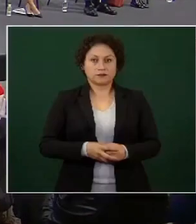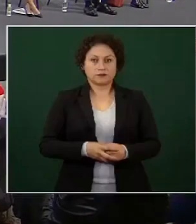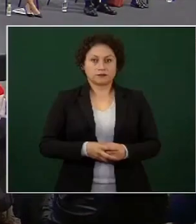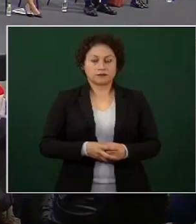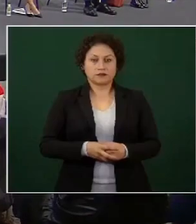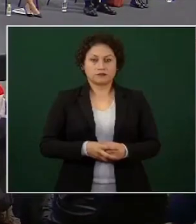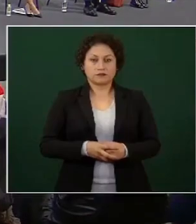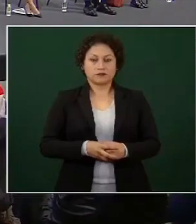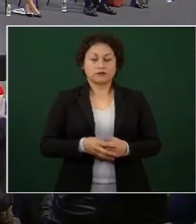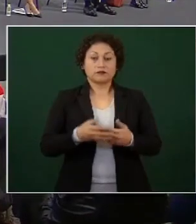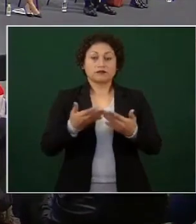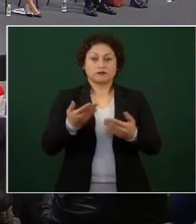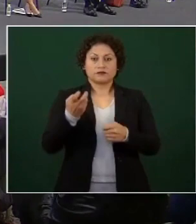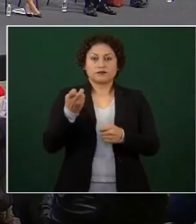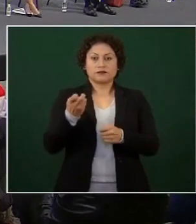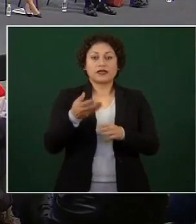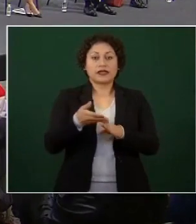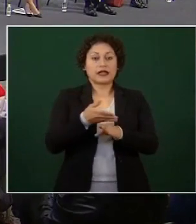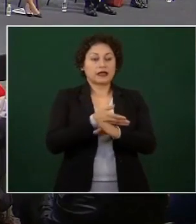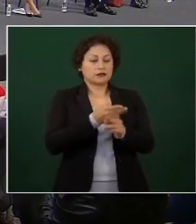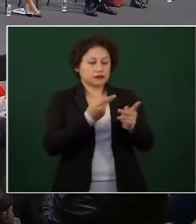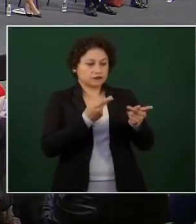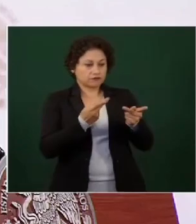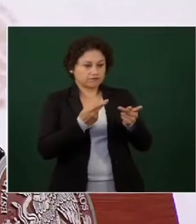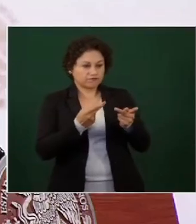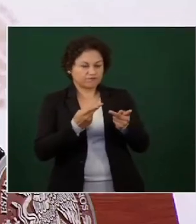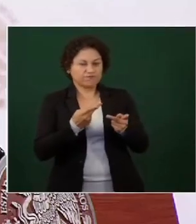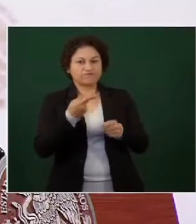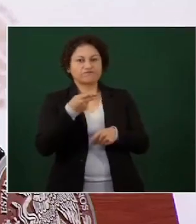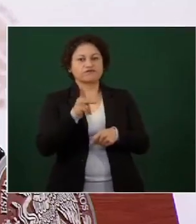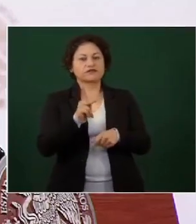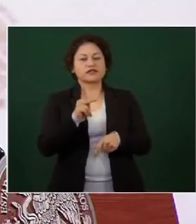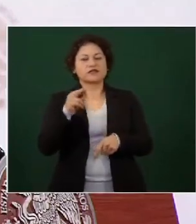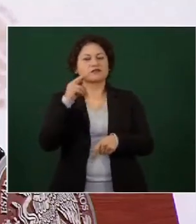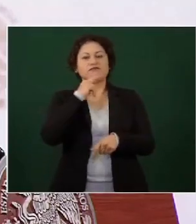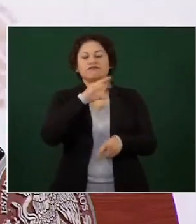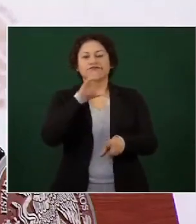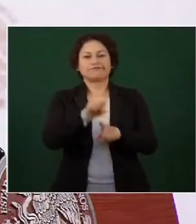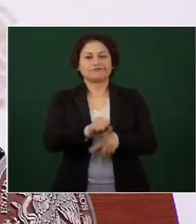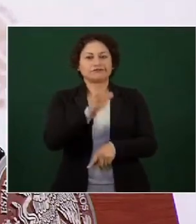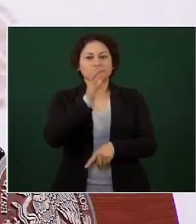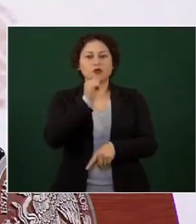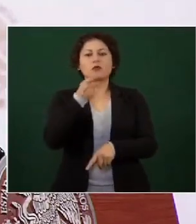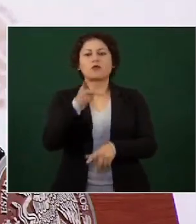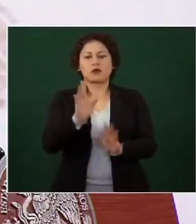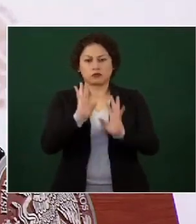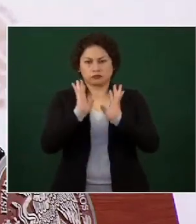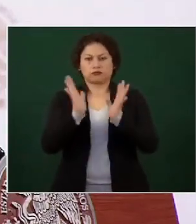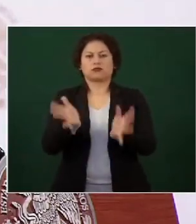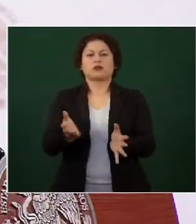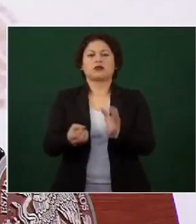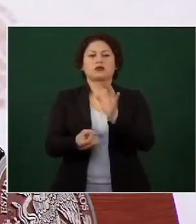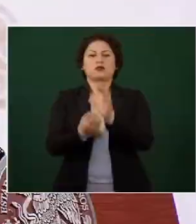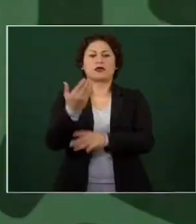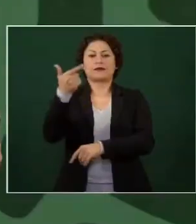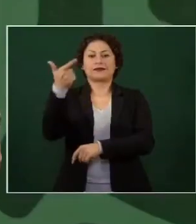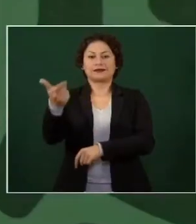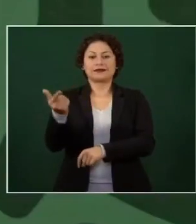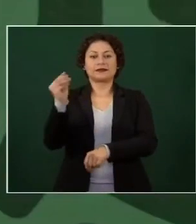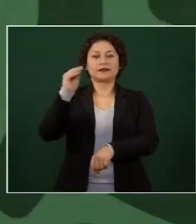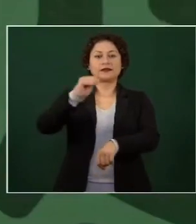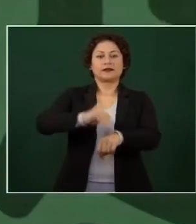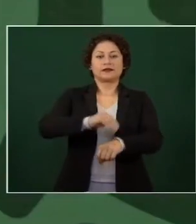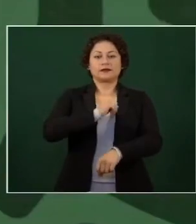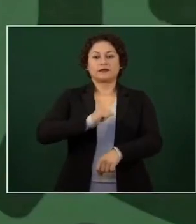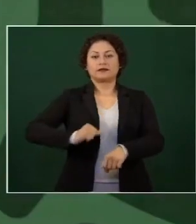lo rápido que queríamos, pero bueno, ya están en construcción estas otras 7, que son 2 en Iztapalapa,